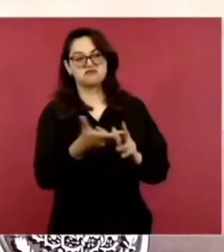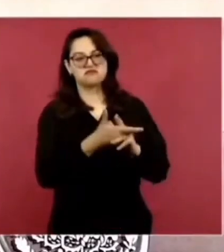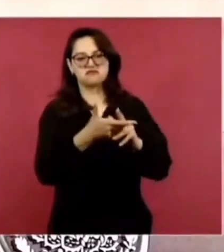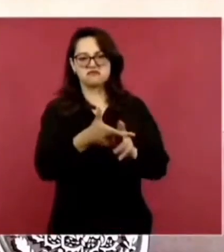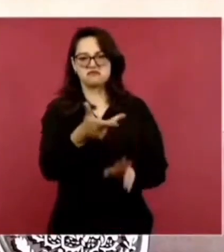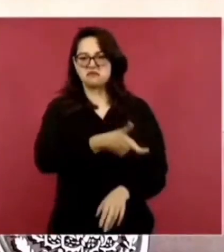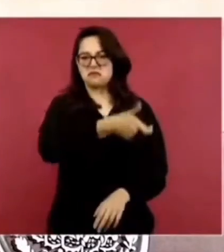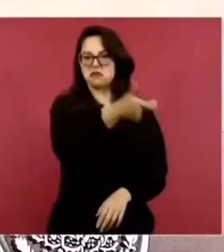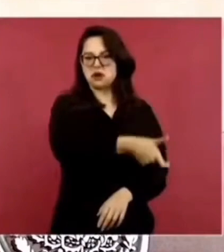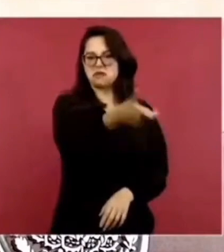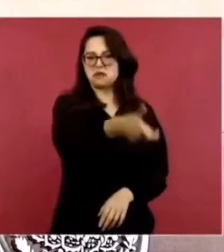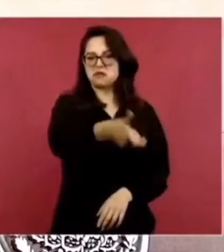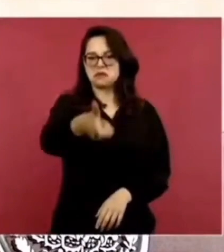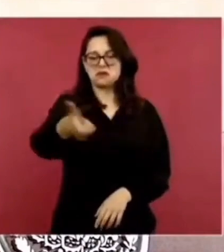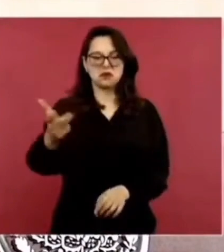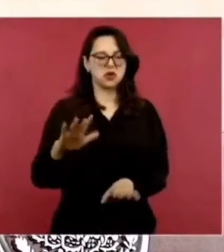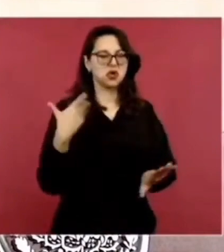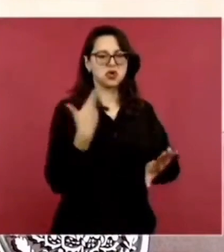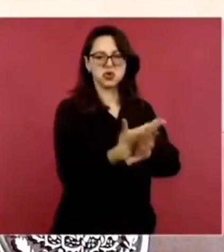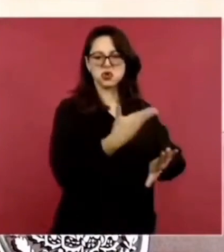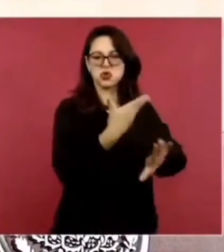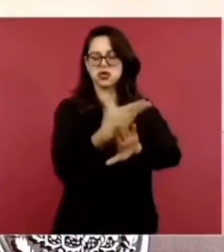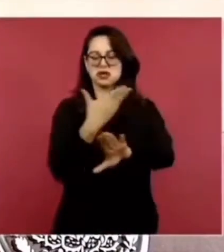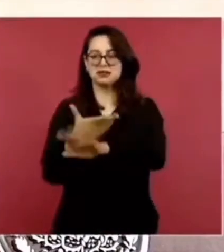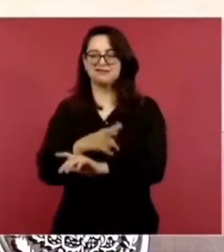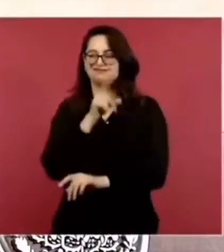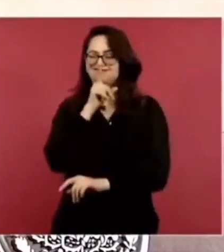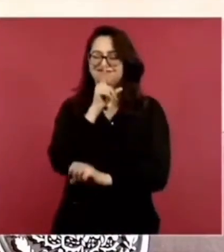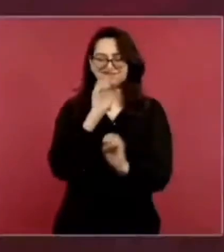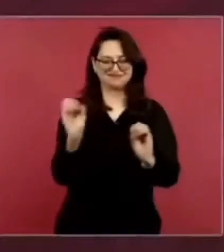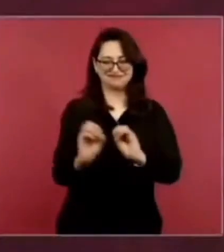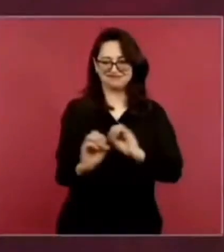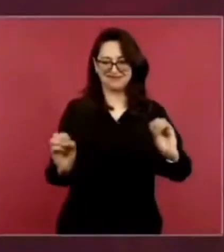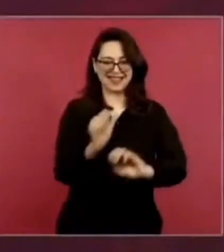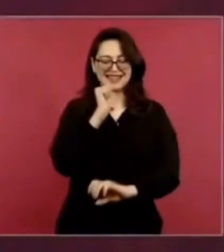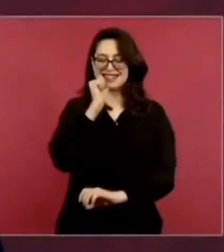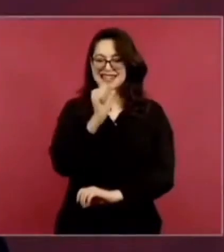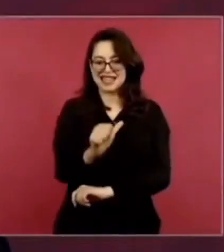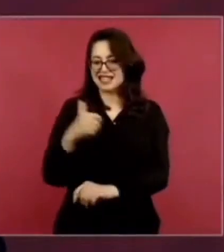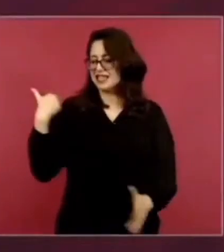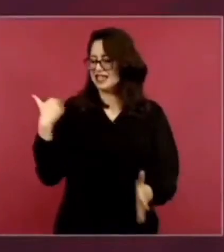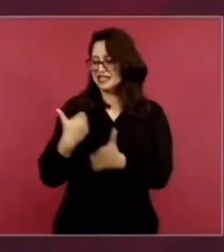masacrar, para reprimir, para